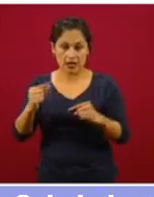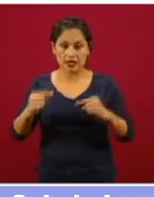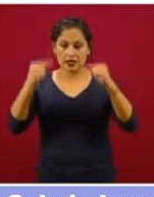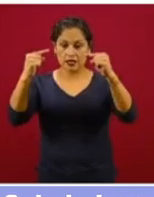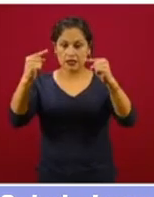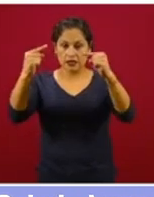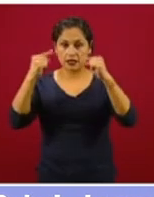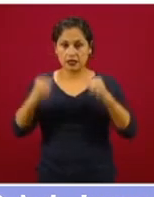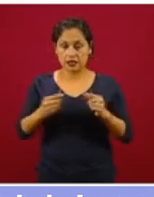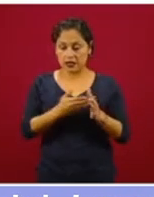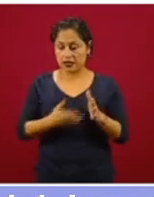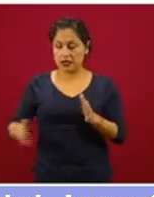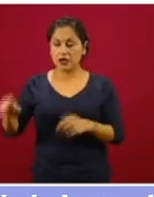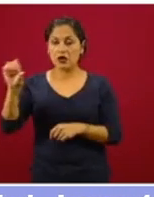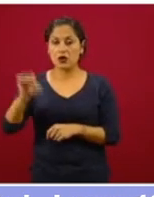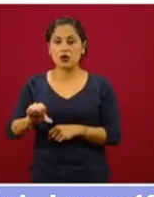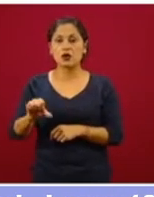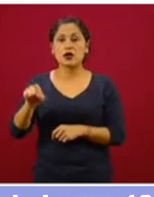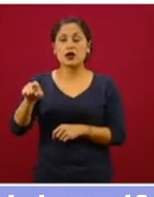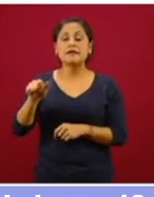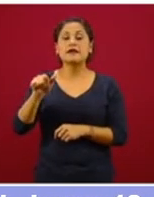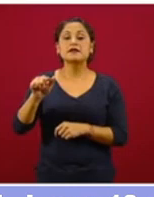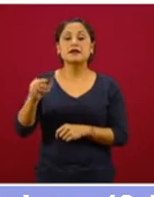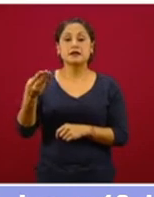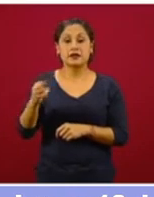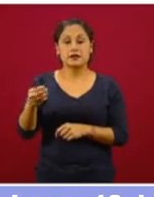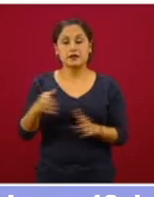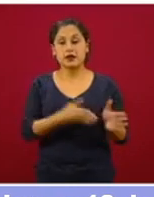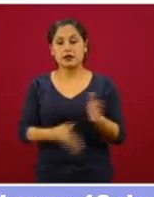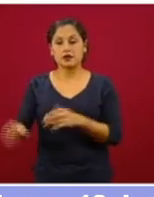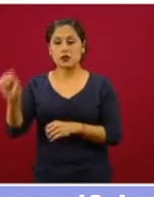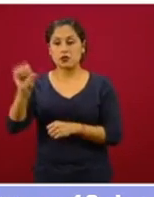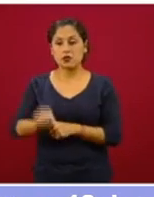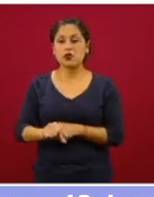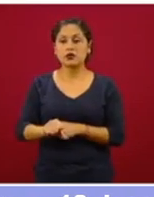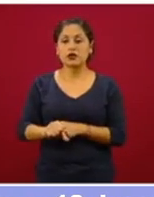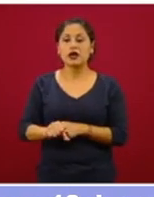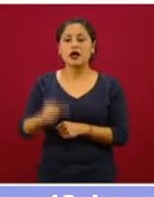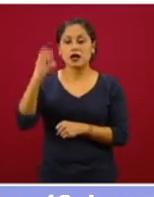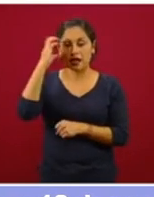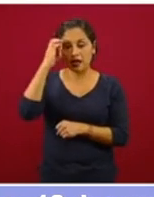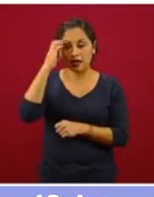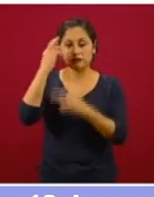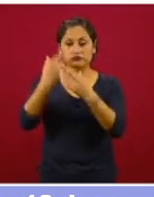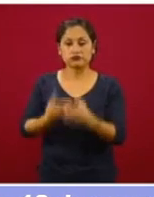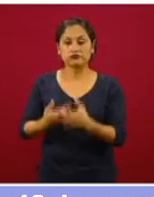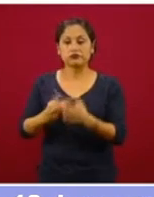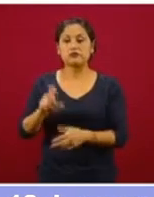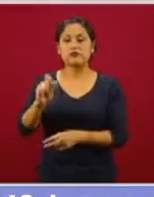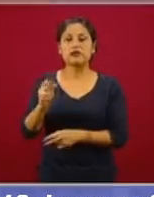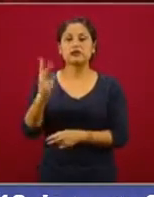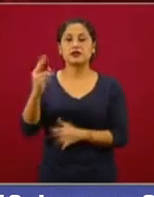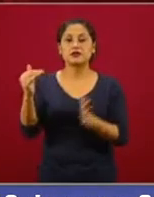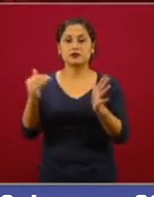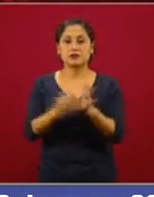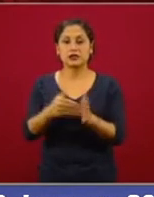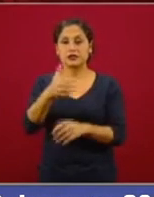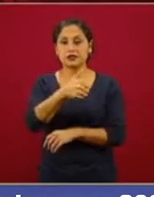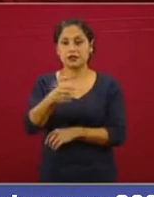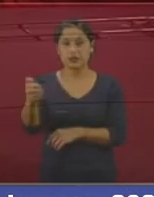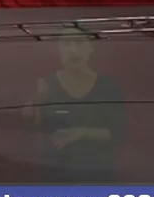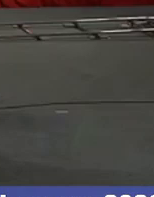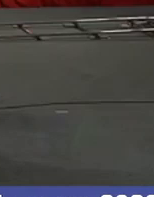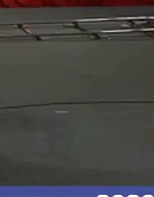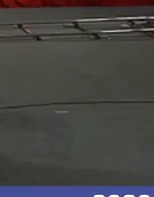mayo, al corte tenemos 6.200 camas de terapia intensiva y tenemos 22.600 camas. ¿Es la